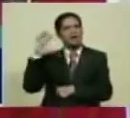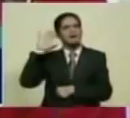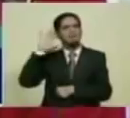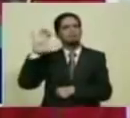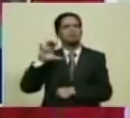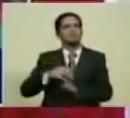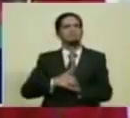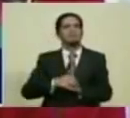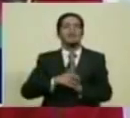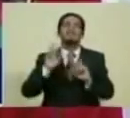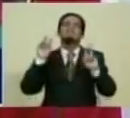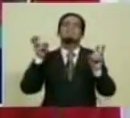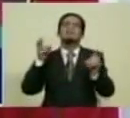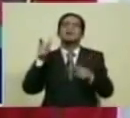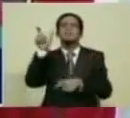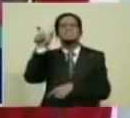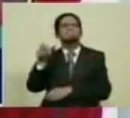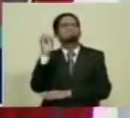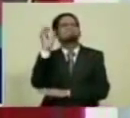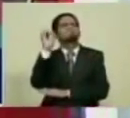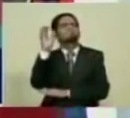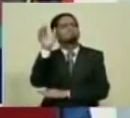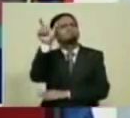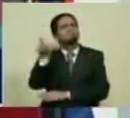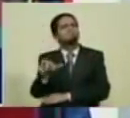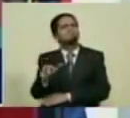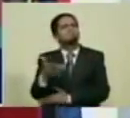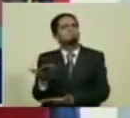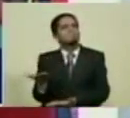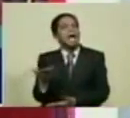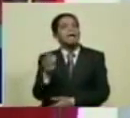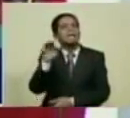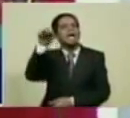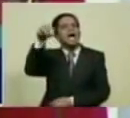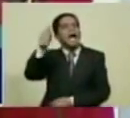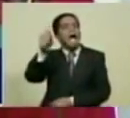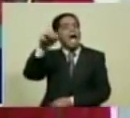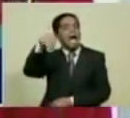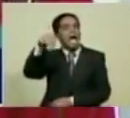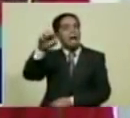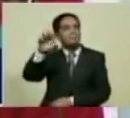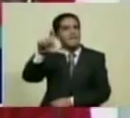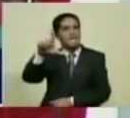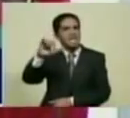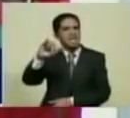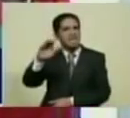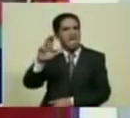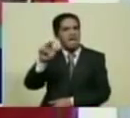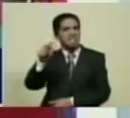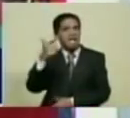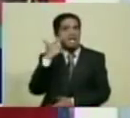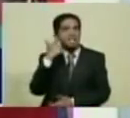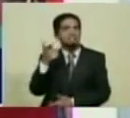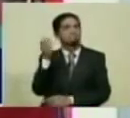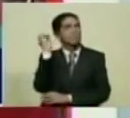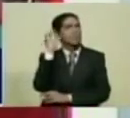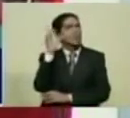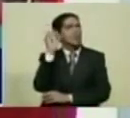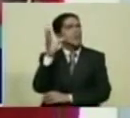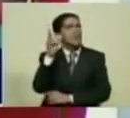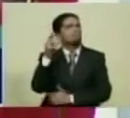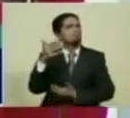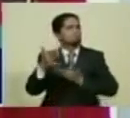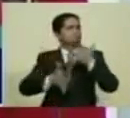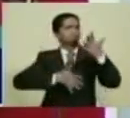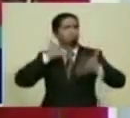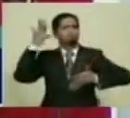que tuvo como ponente a nuestro hermano, camarada Ameliash, y que bueno, tuvo una gran presentación, muy nutrida, con